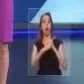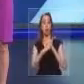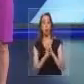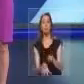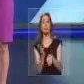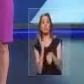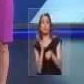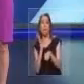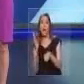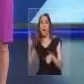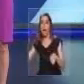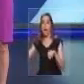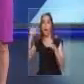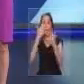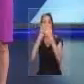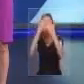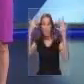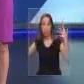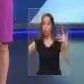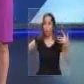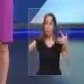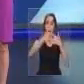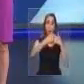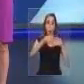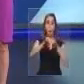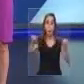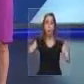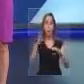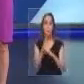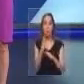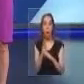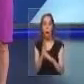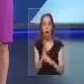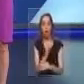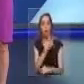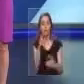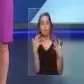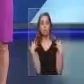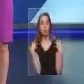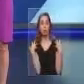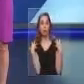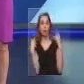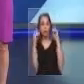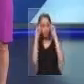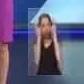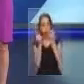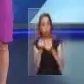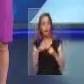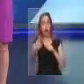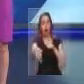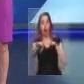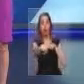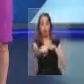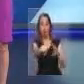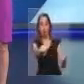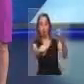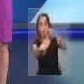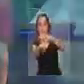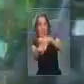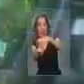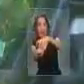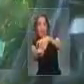un accidente que se repite y que deja en evidencia la irresponsabilidad de algunos conductores que no toman medidas de seguridad para asegurar su